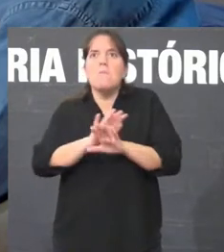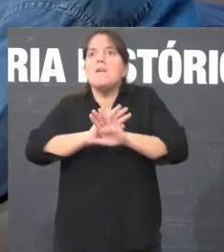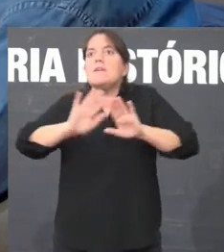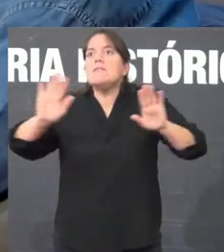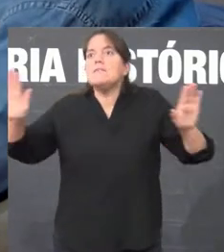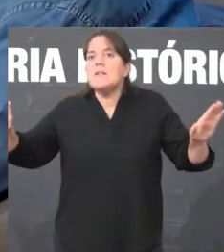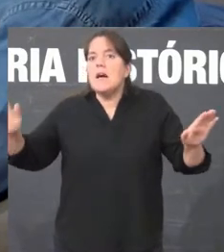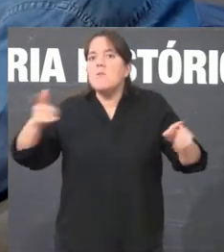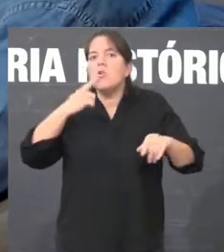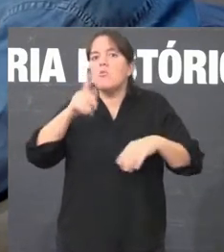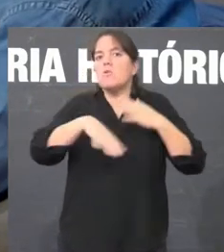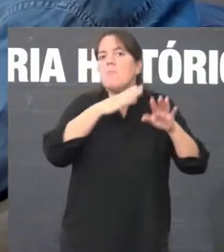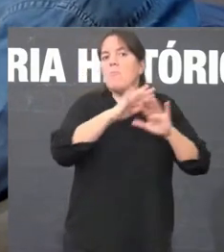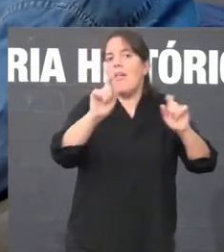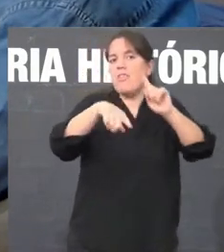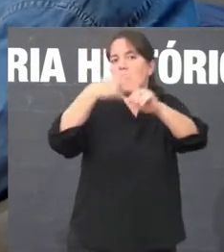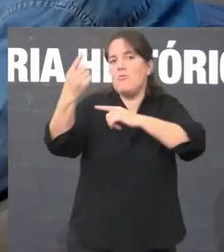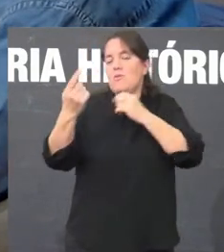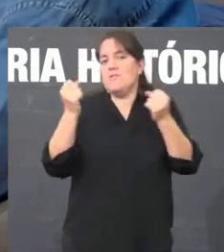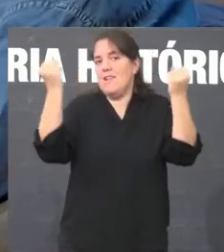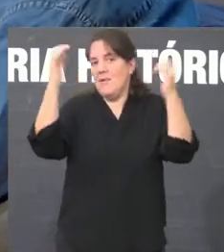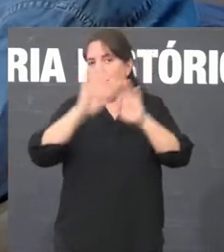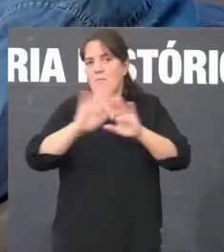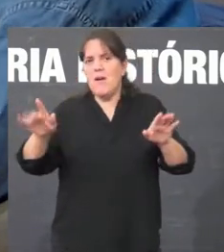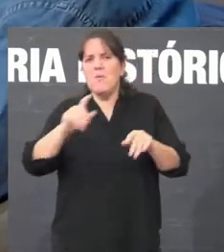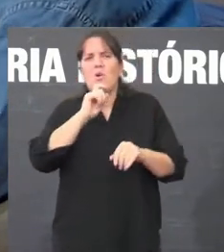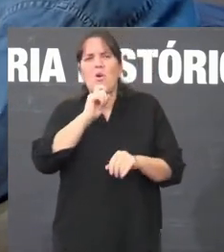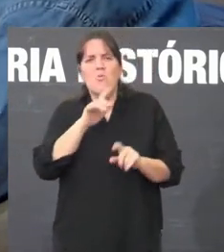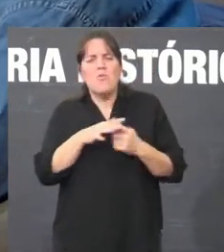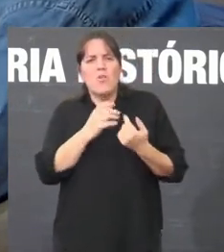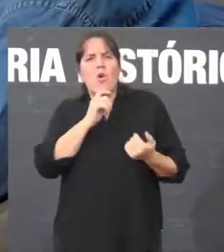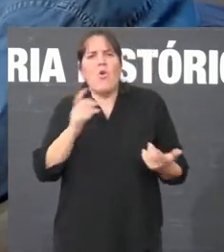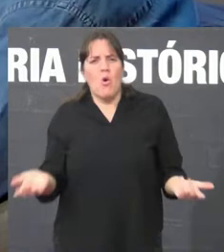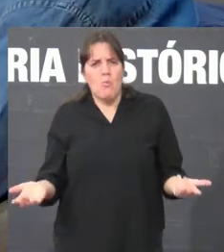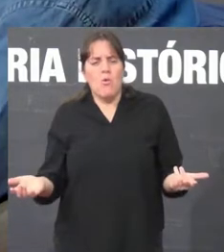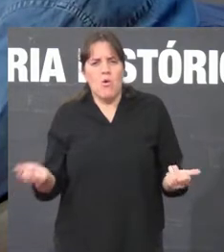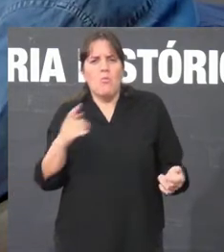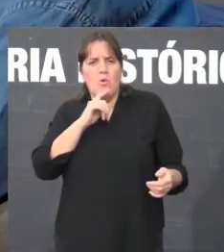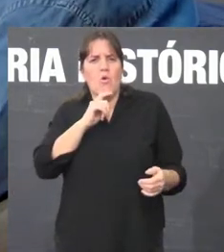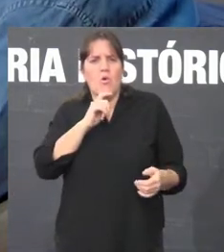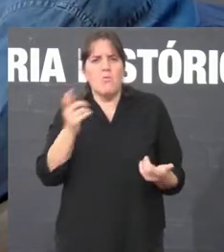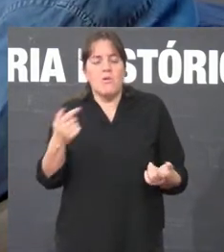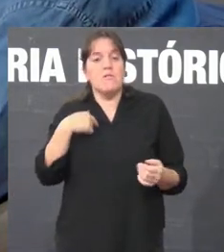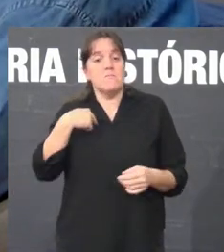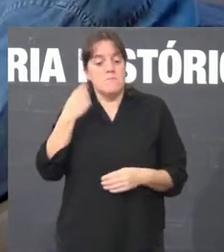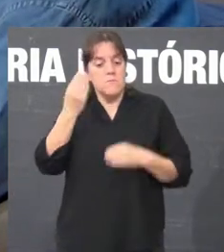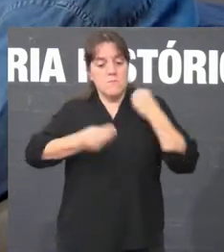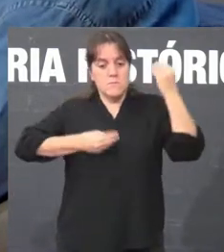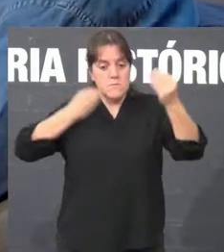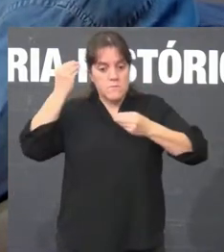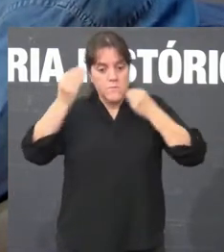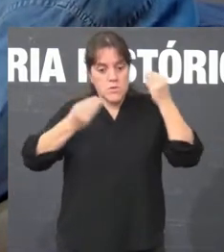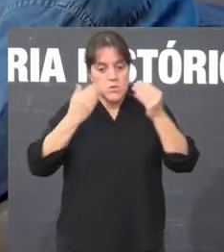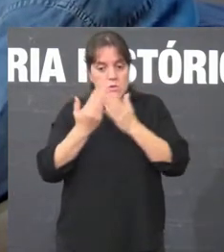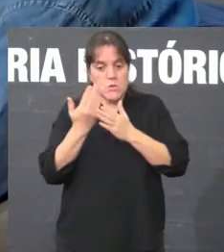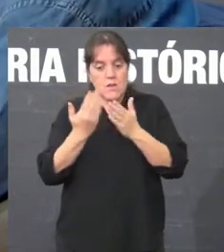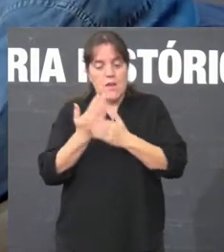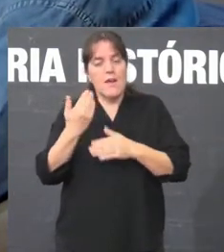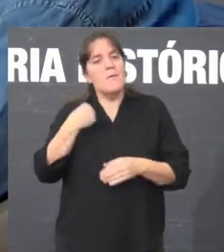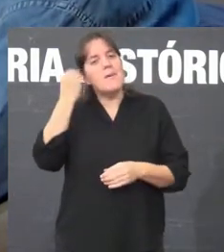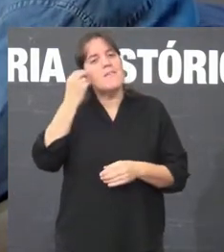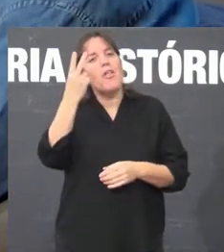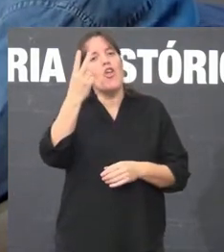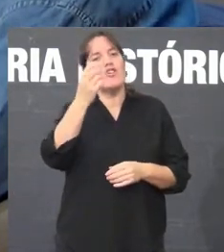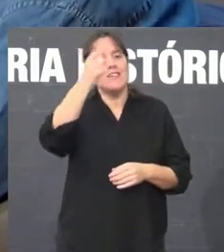aquí paz e despois gloria, como pode acontecer iso? Eu facía a reflexión estes días e pensaba en dúas